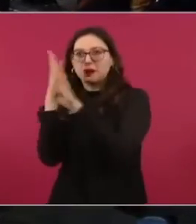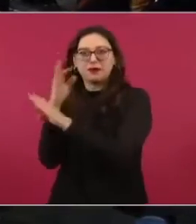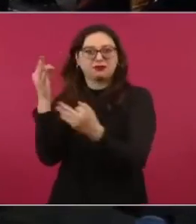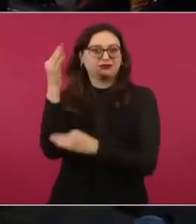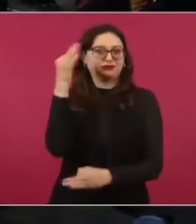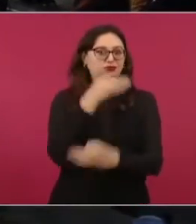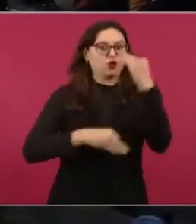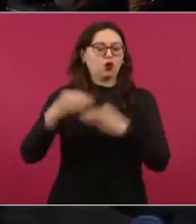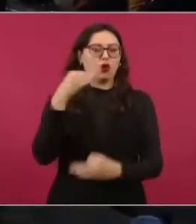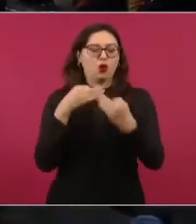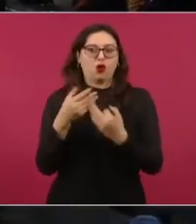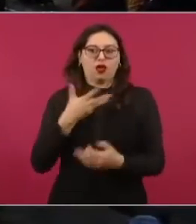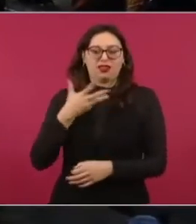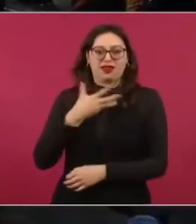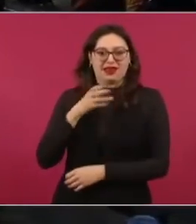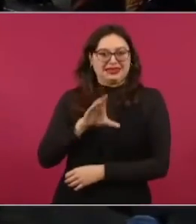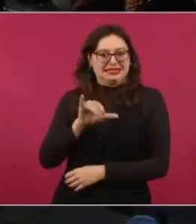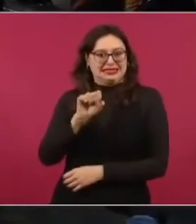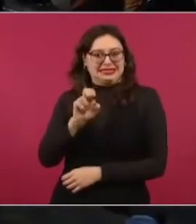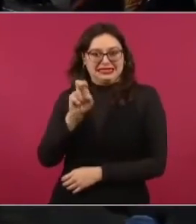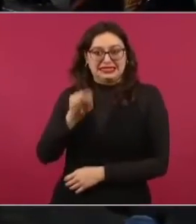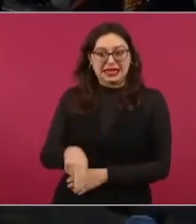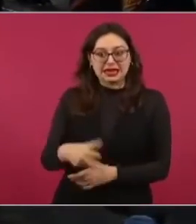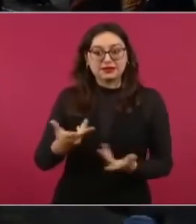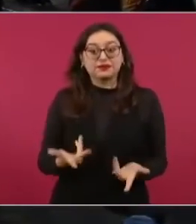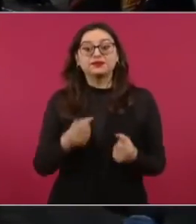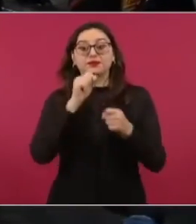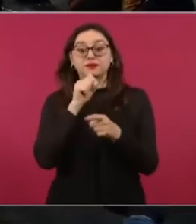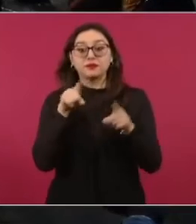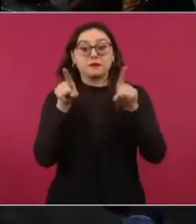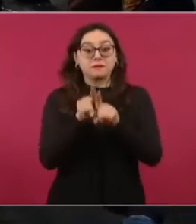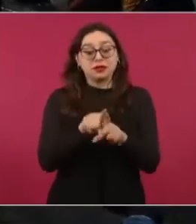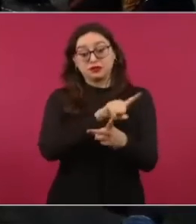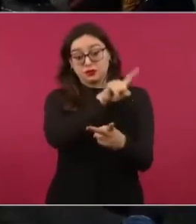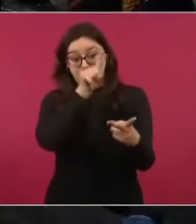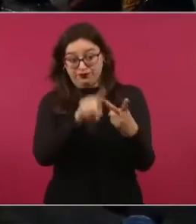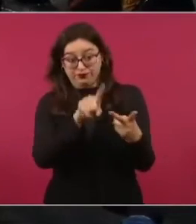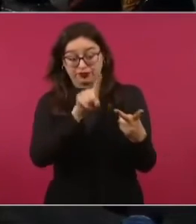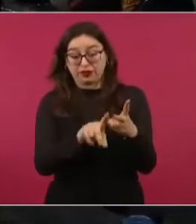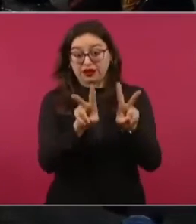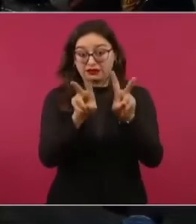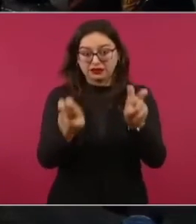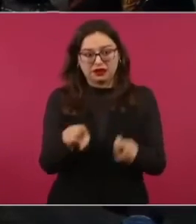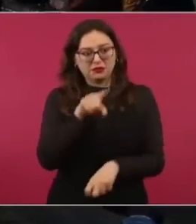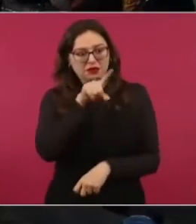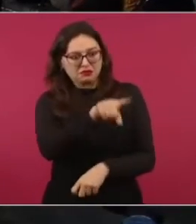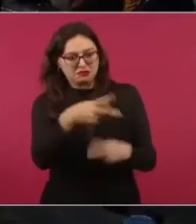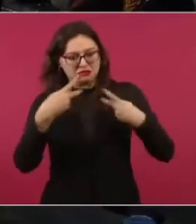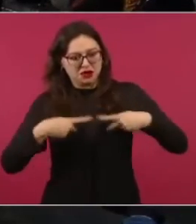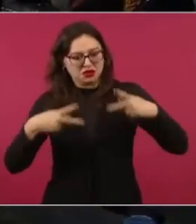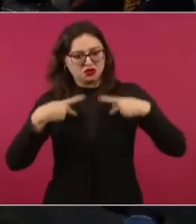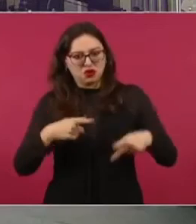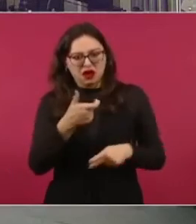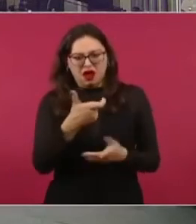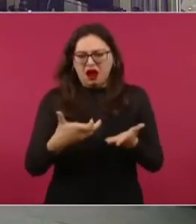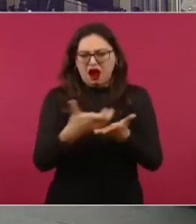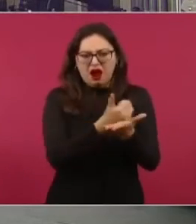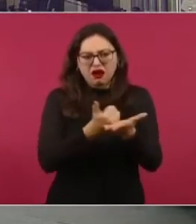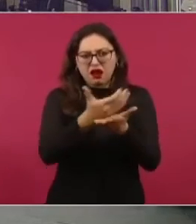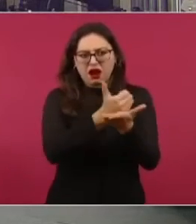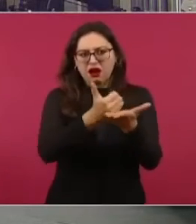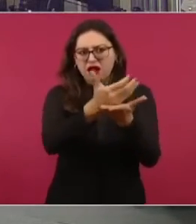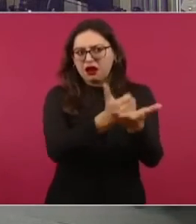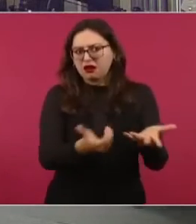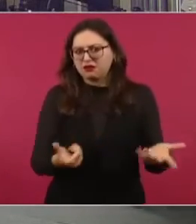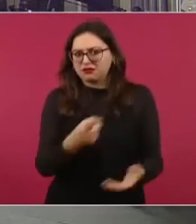y también el tema de la evolución patrimonial, porque se supone que se da seguimiento a el patrimonio de los